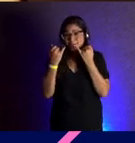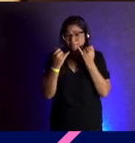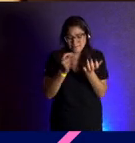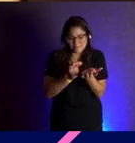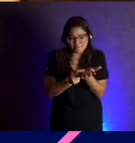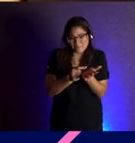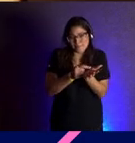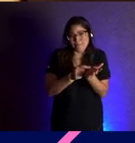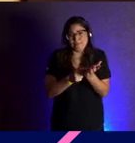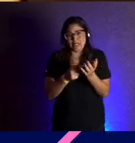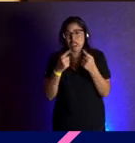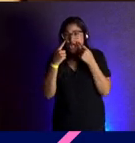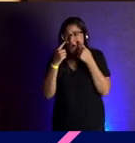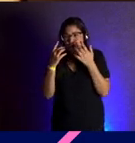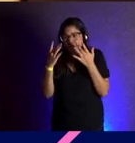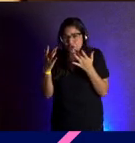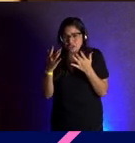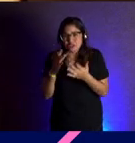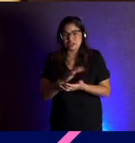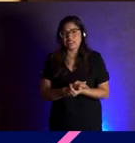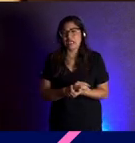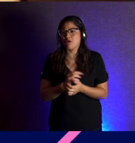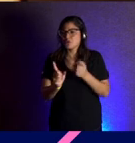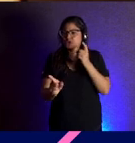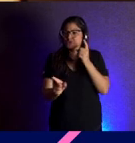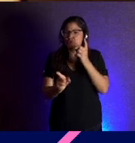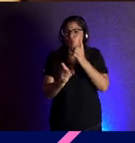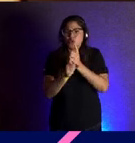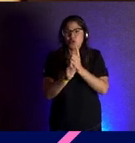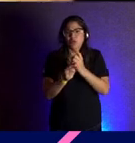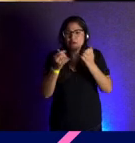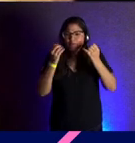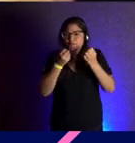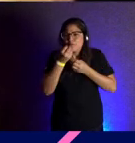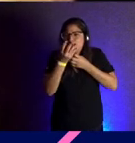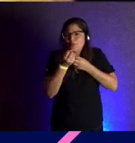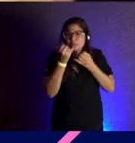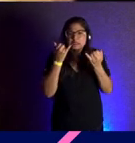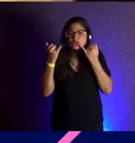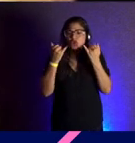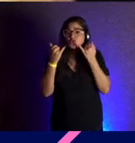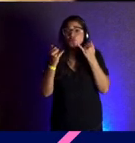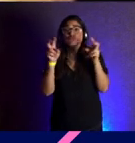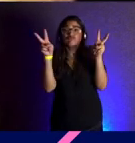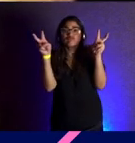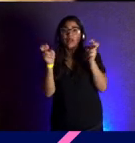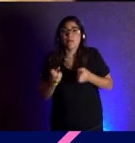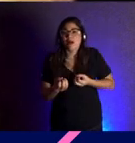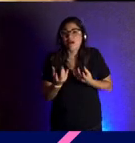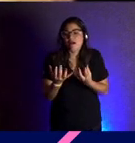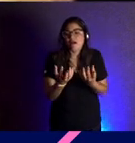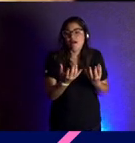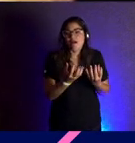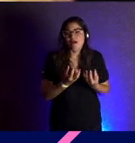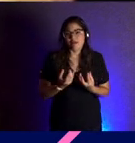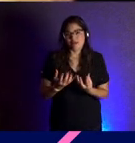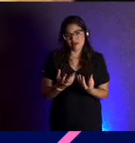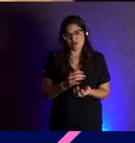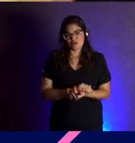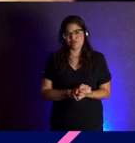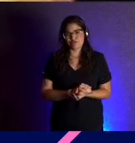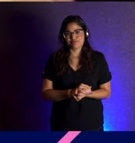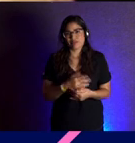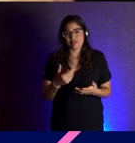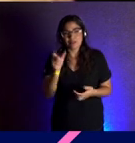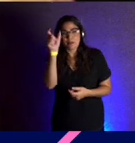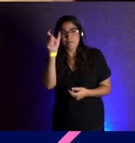No olvidar la persona afectada al final de eso. Cómo toda esta data se relaciona a una población humana. Ahí